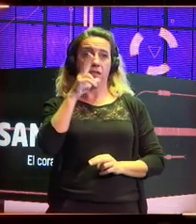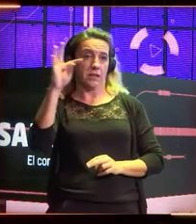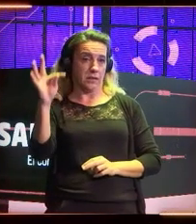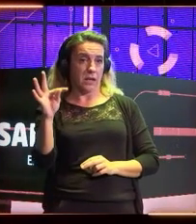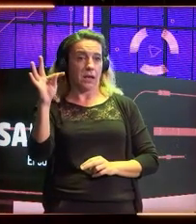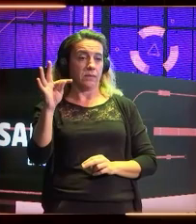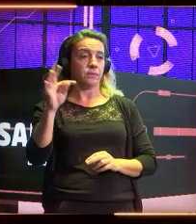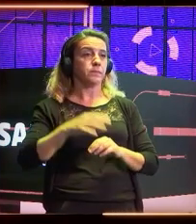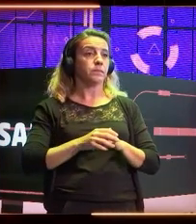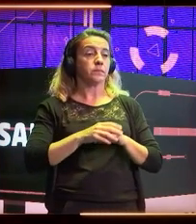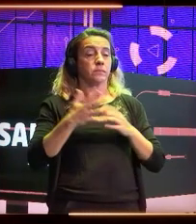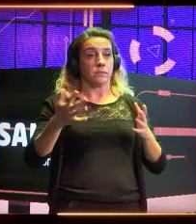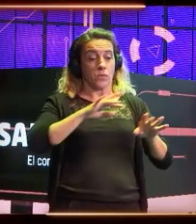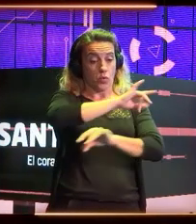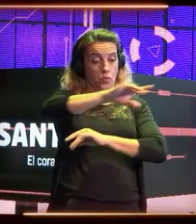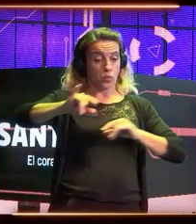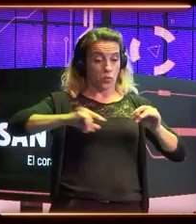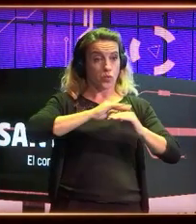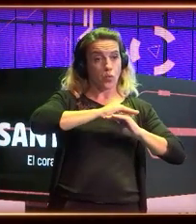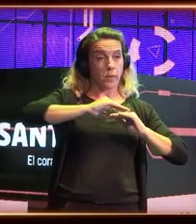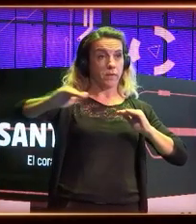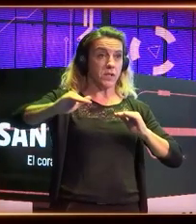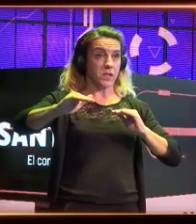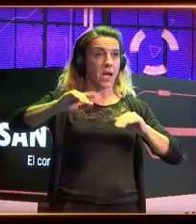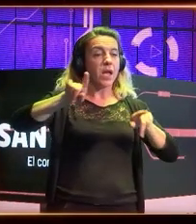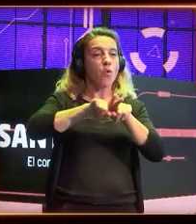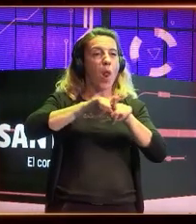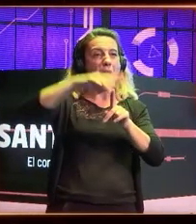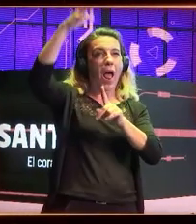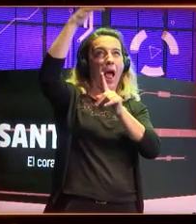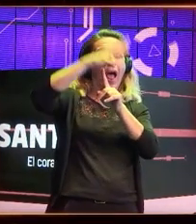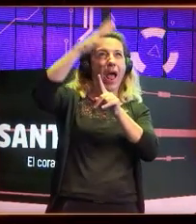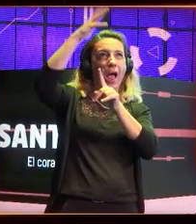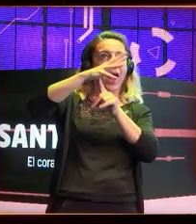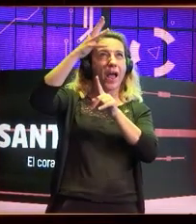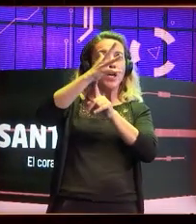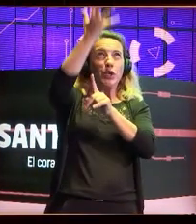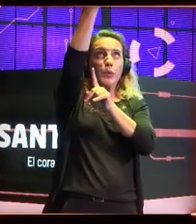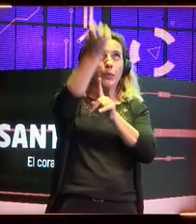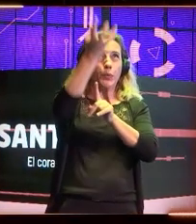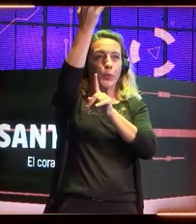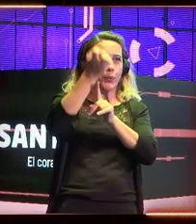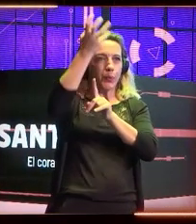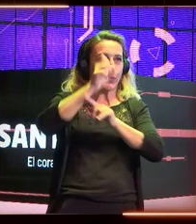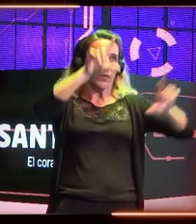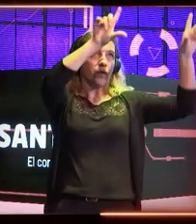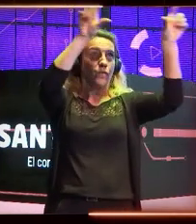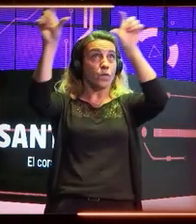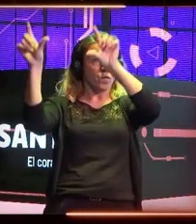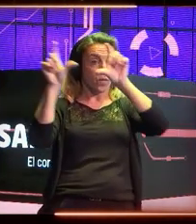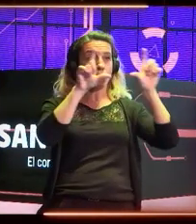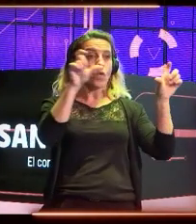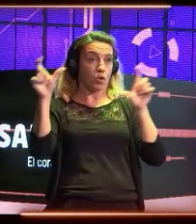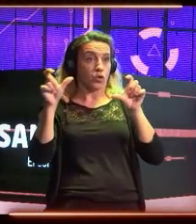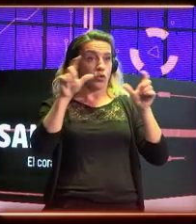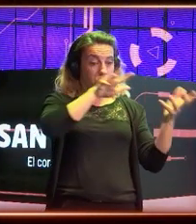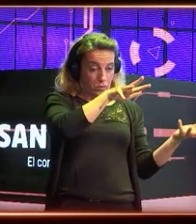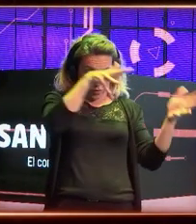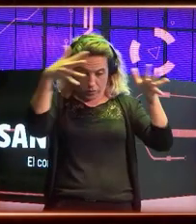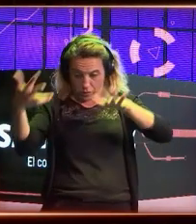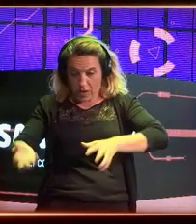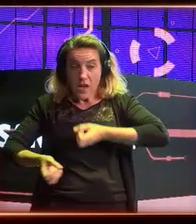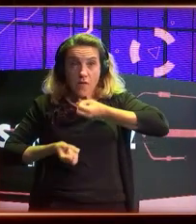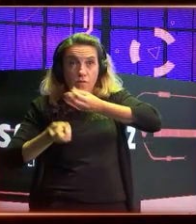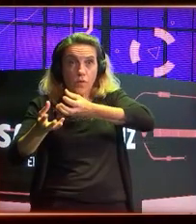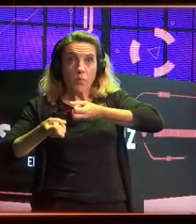superficie de la Tierra en una en una gran antena captando estos fotones y convirtiendo esta información que llega al agujo